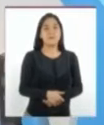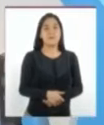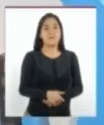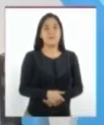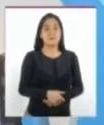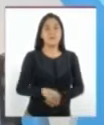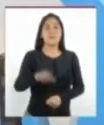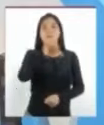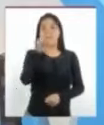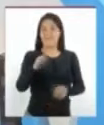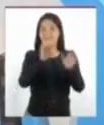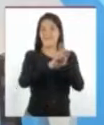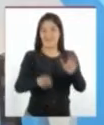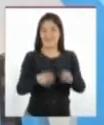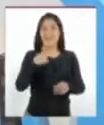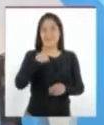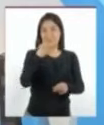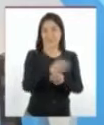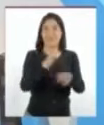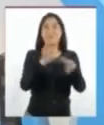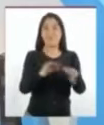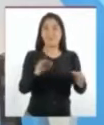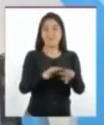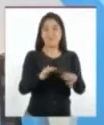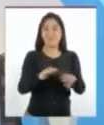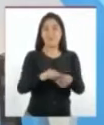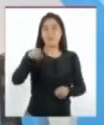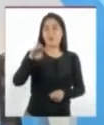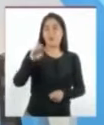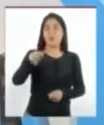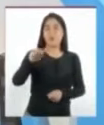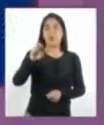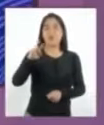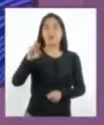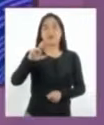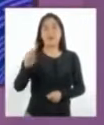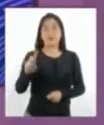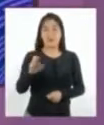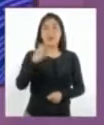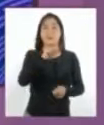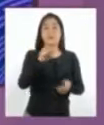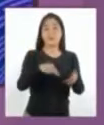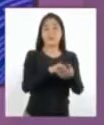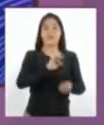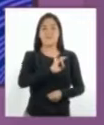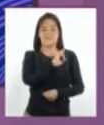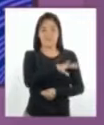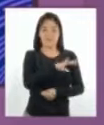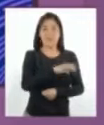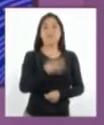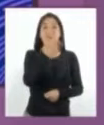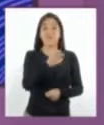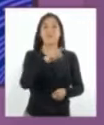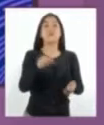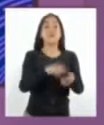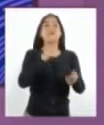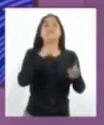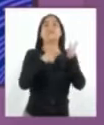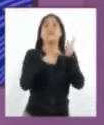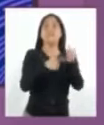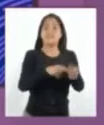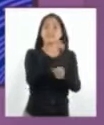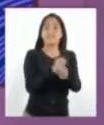El otro ejemplo del que quiero hablar es el de Monteverde, en Chile. Este es un sitio donde se sigue